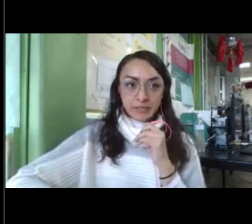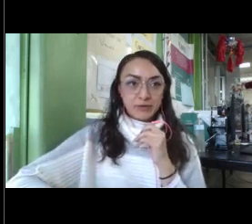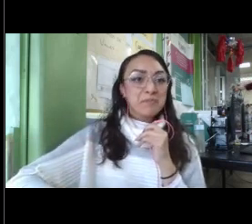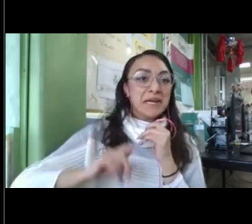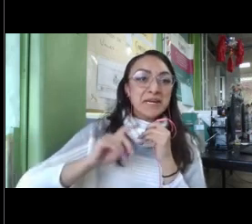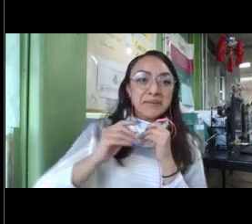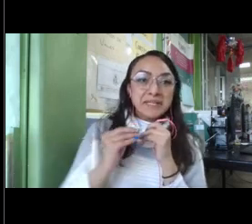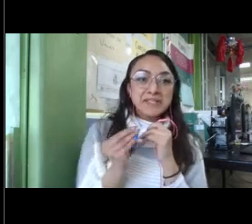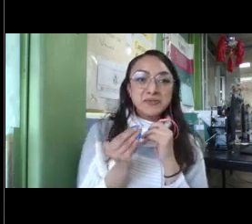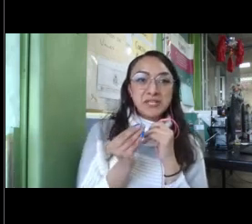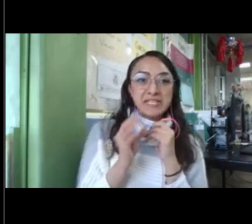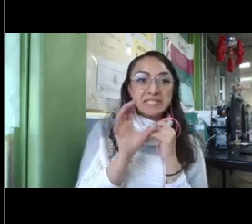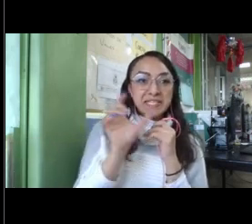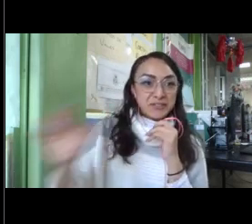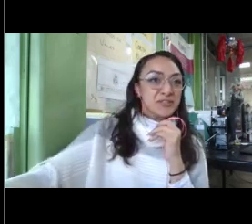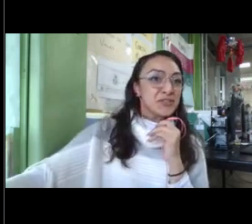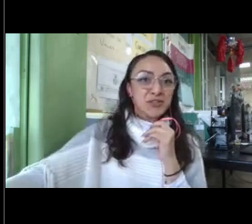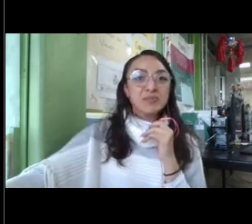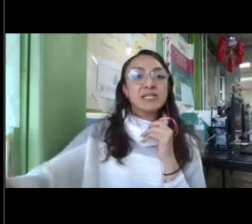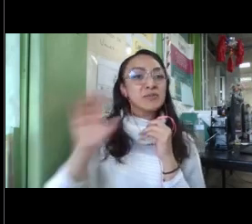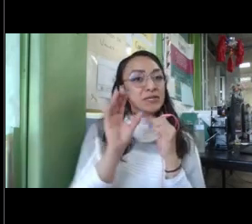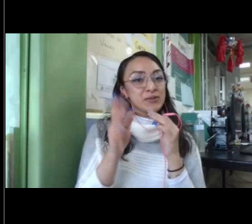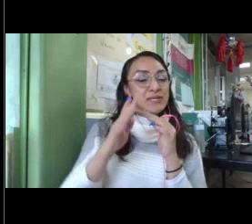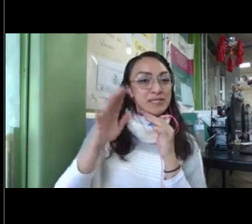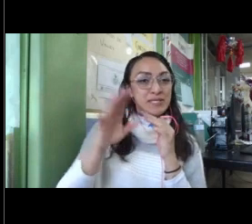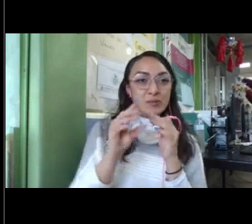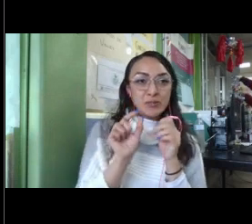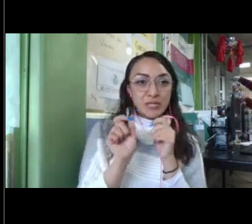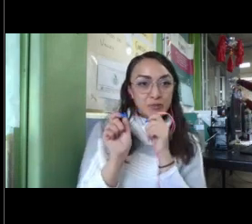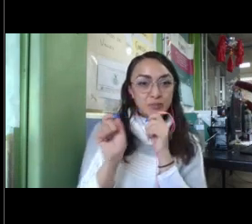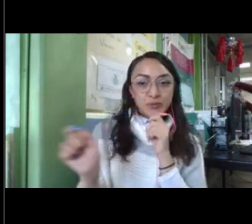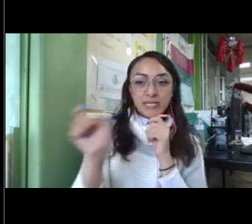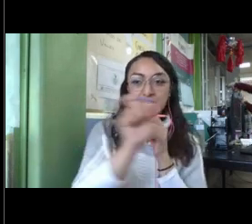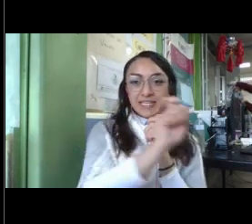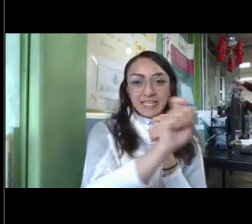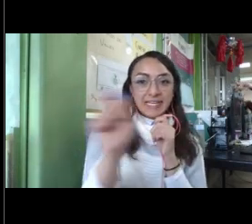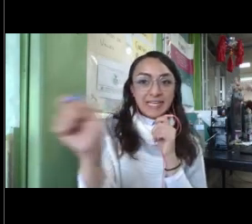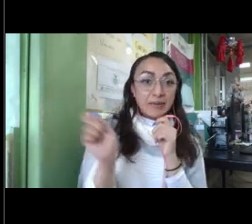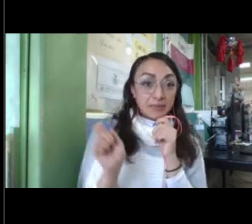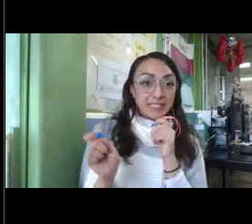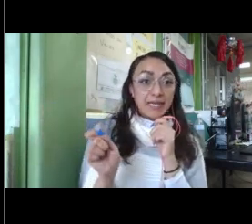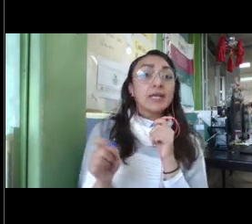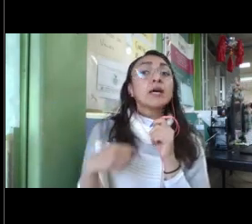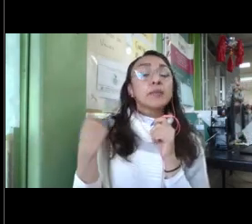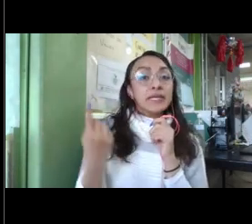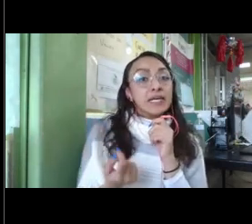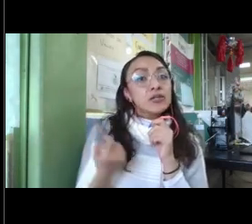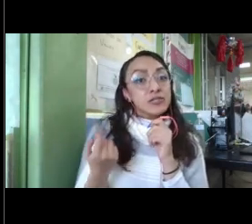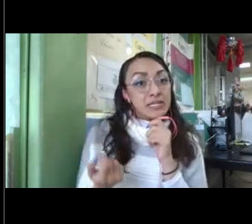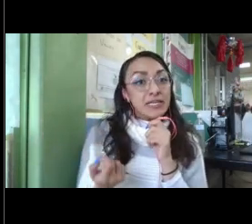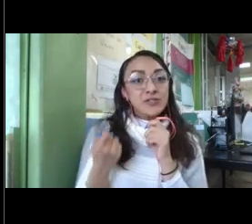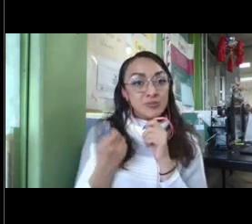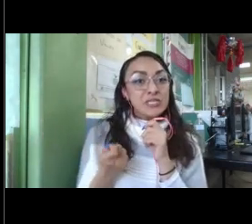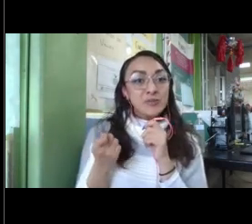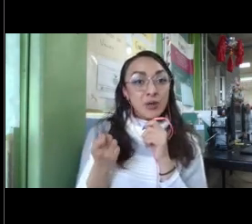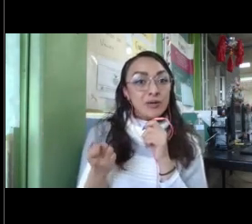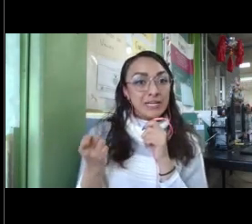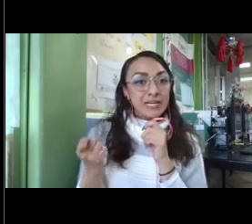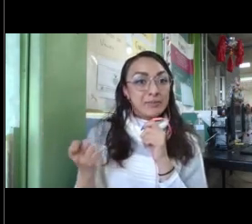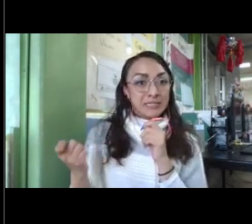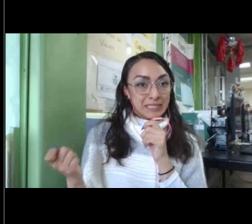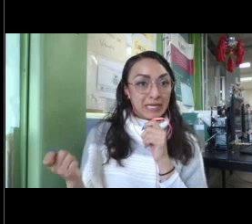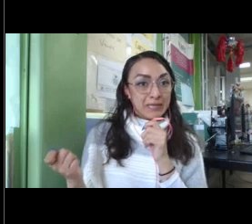el español, van a ver que sus escritos son más o menos así como se los puse en la tablita, porque ellos siguen su